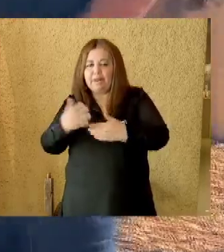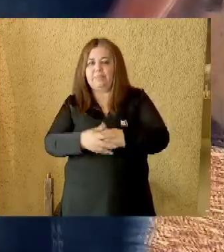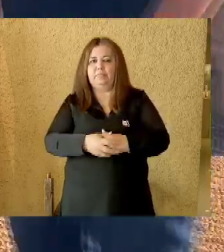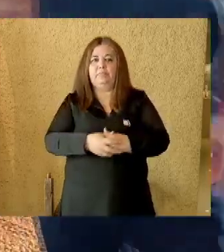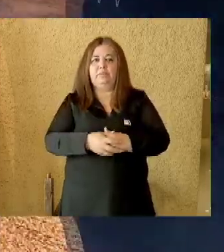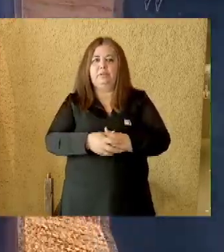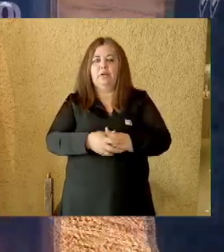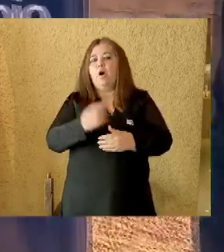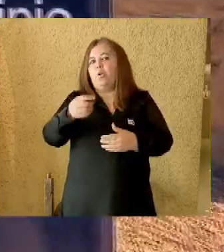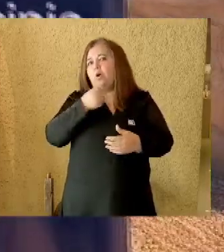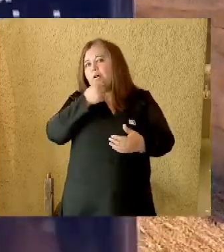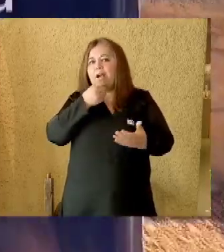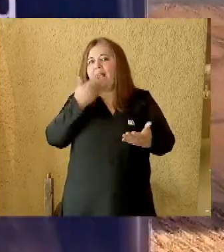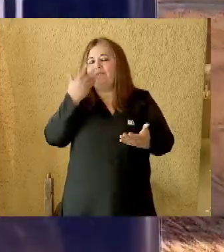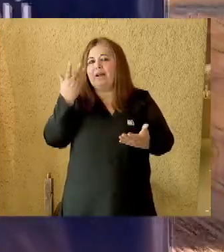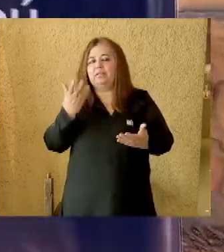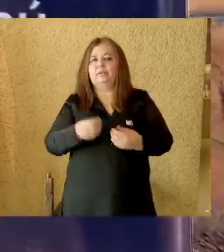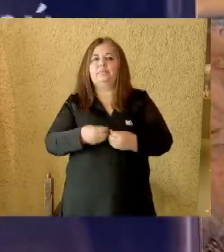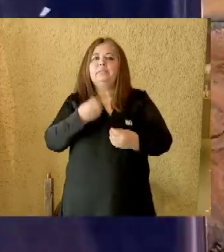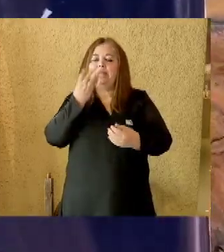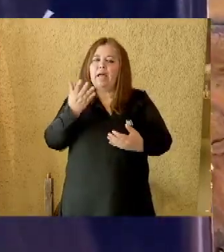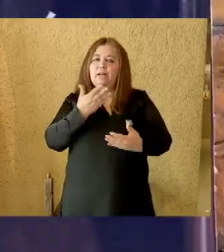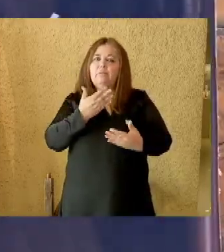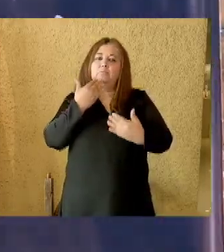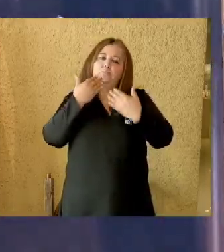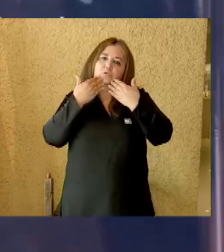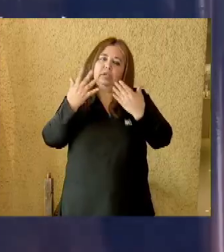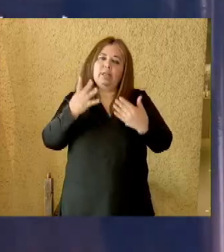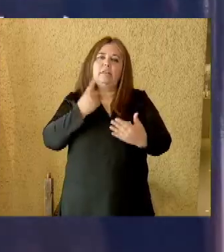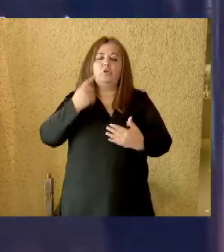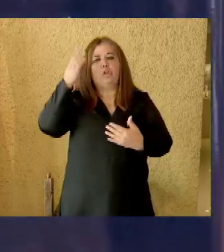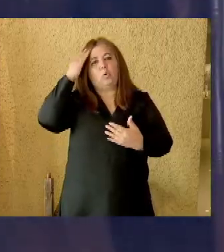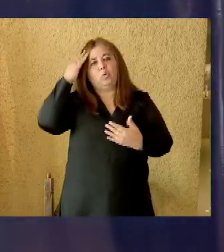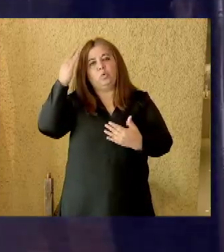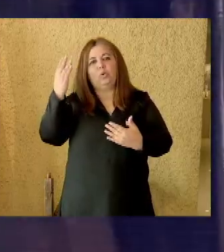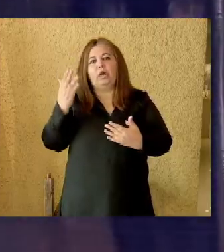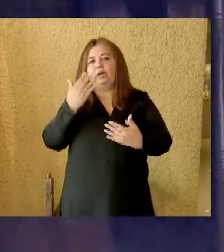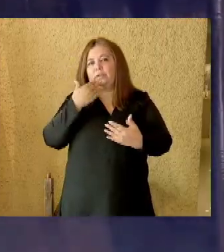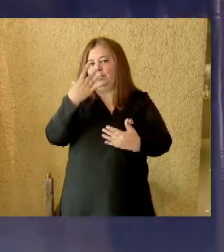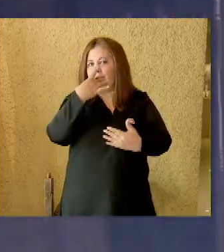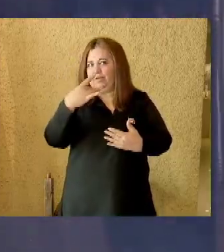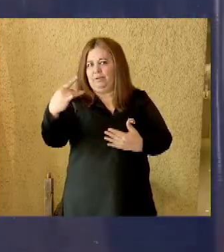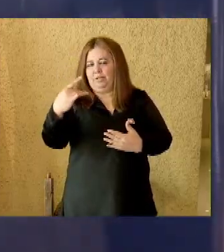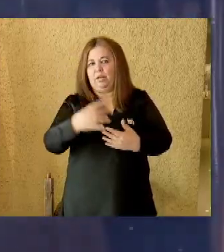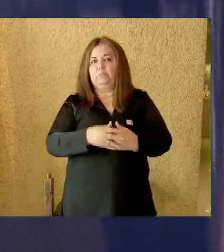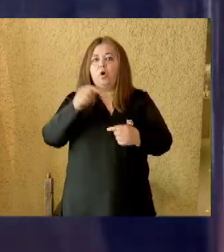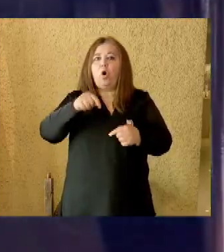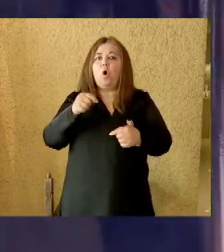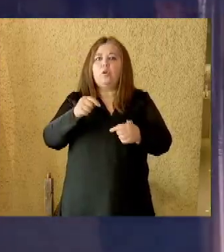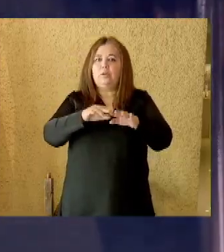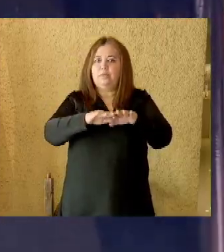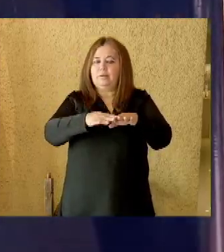con qué nos va a deleitar. Bueno, ¿qué tal? Muchas gracias al director de Cultura de la Municipalidad de Maipú por invitarnos. Hoy día vamos a hacer a la